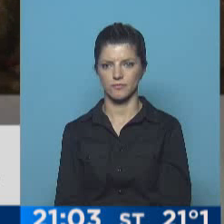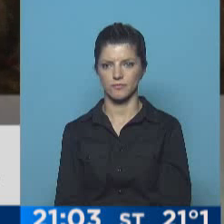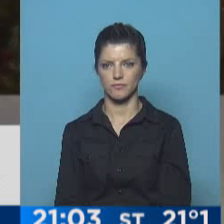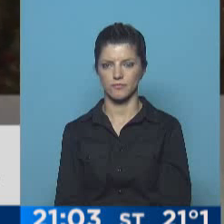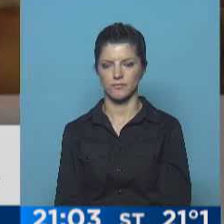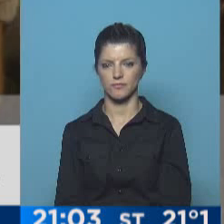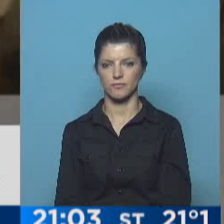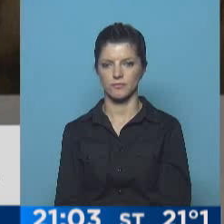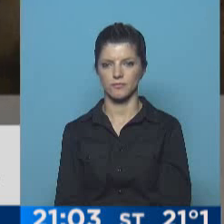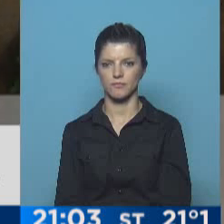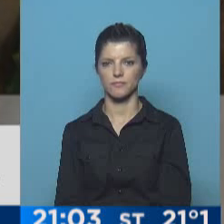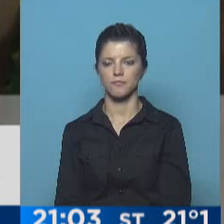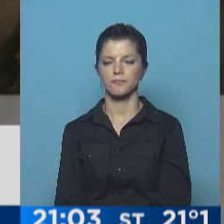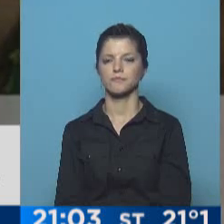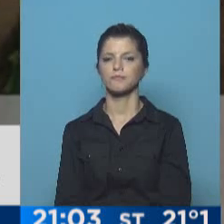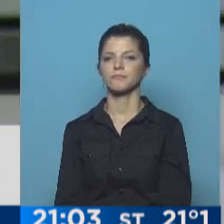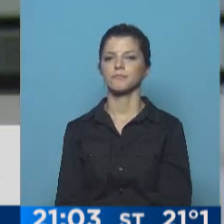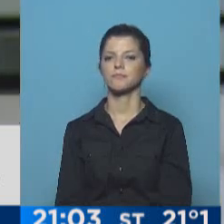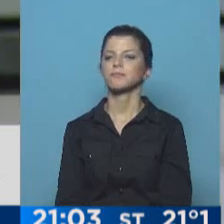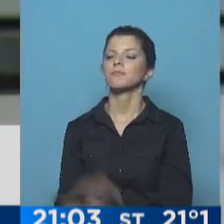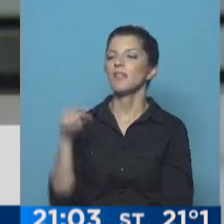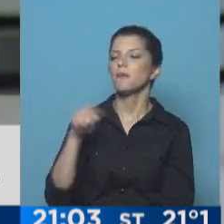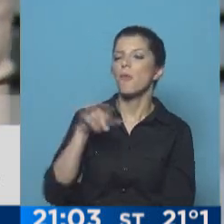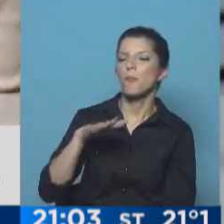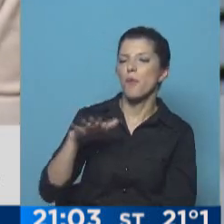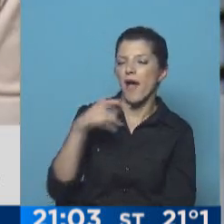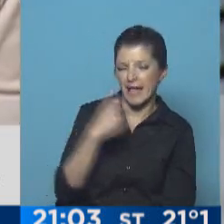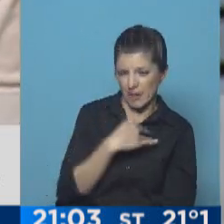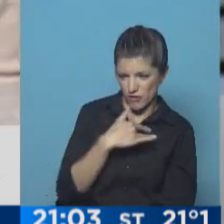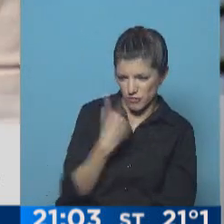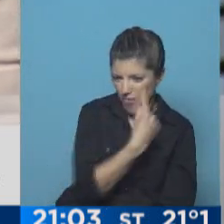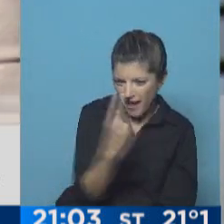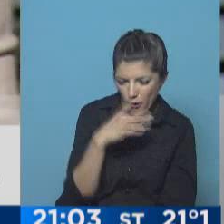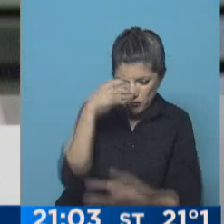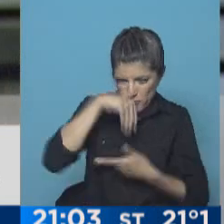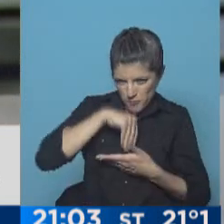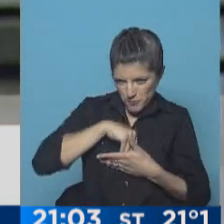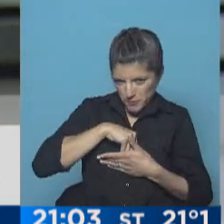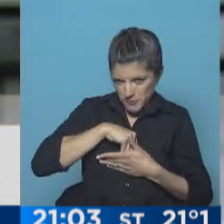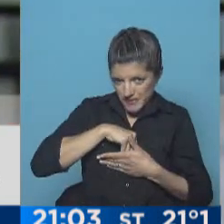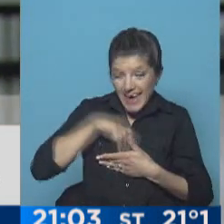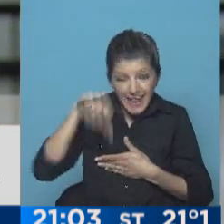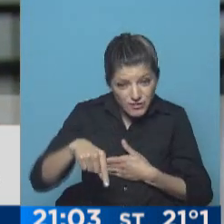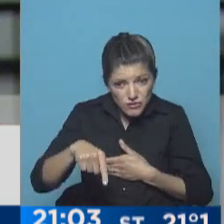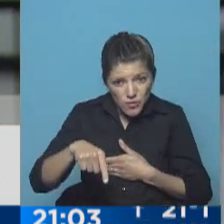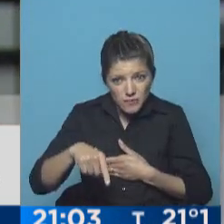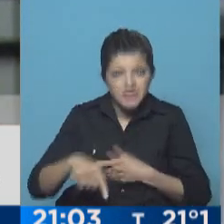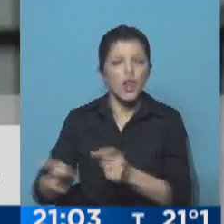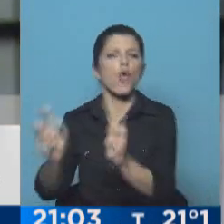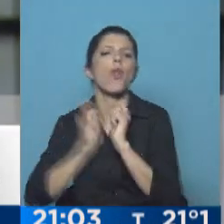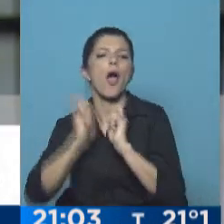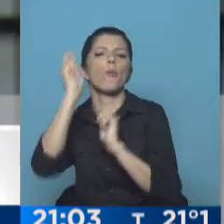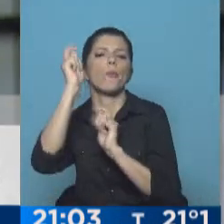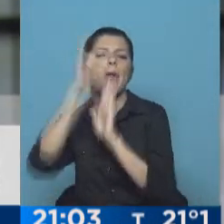corazón ese lugar ese lugar los corazones no te los da la boleta